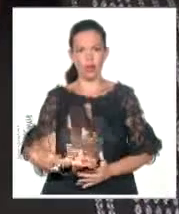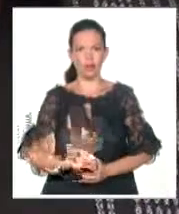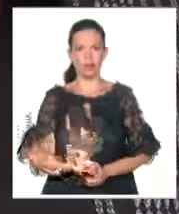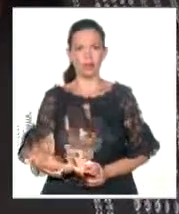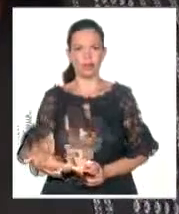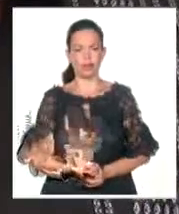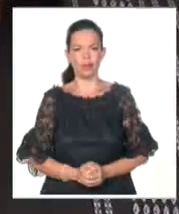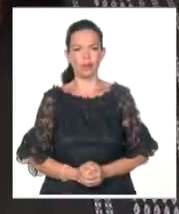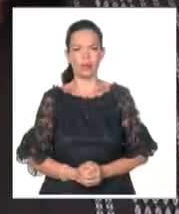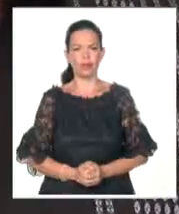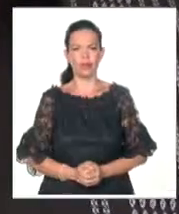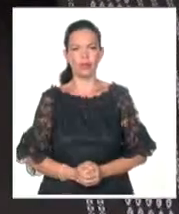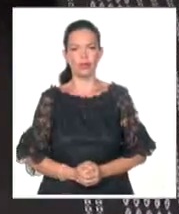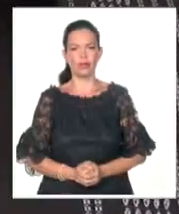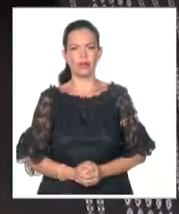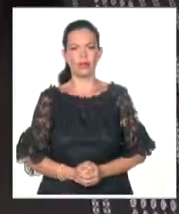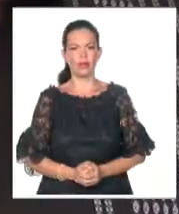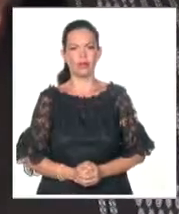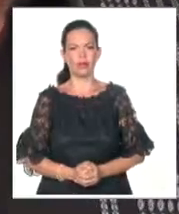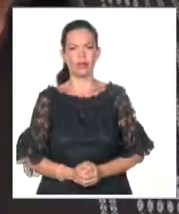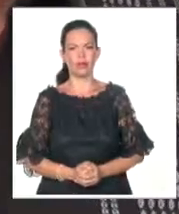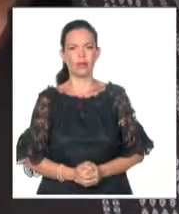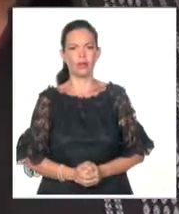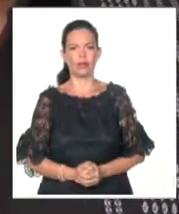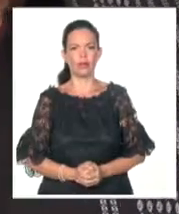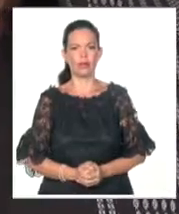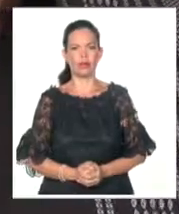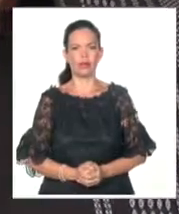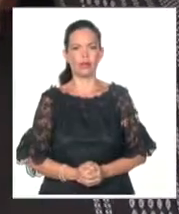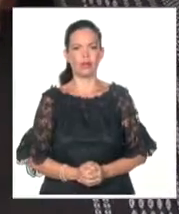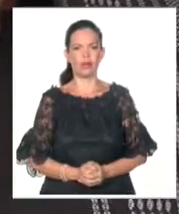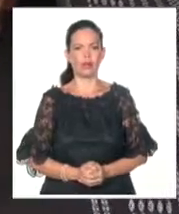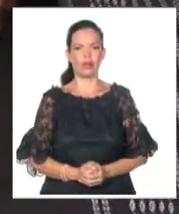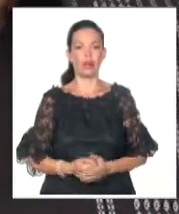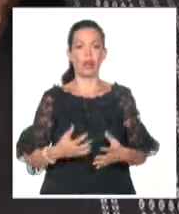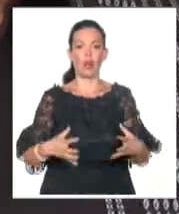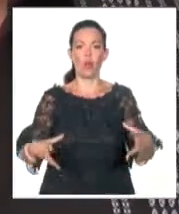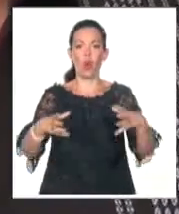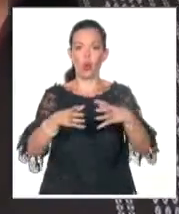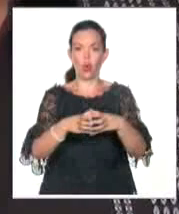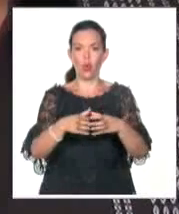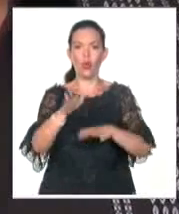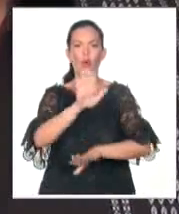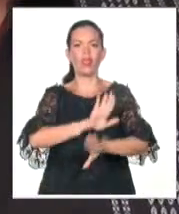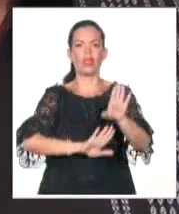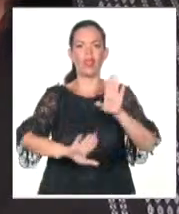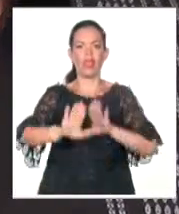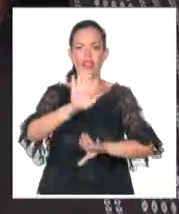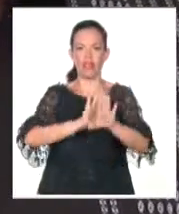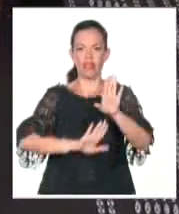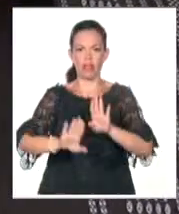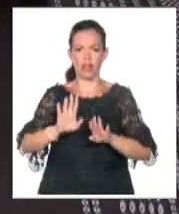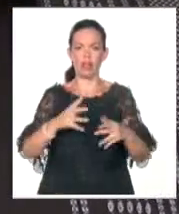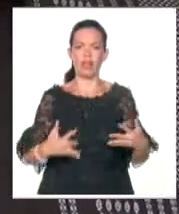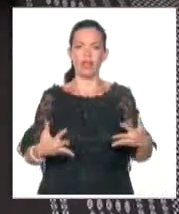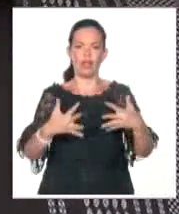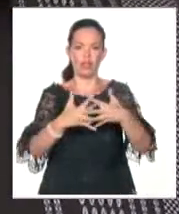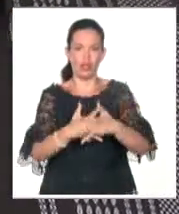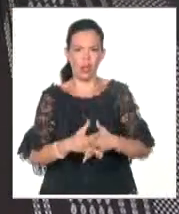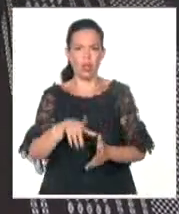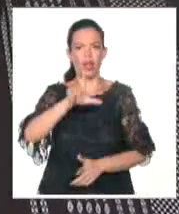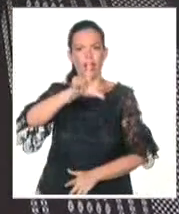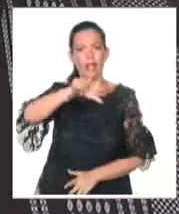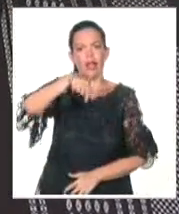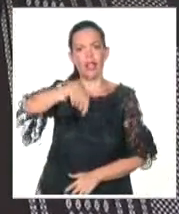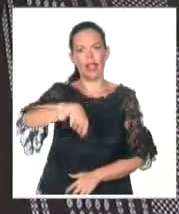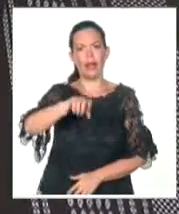bisexual, transgender community. Es una organización que defiende y trabaja con la comunidad gay de los LGTBI. We work within our